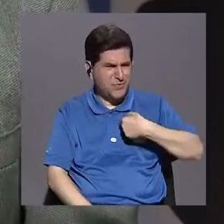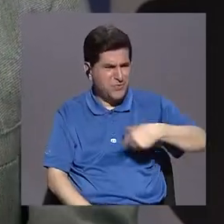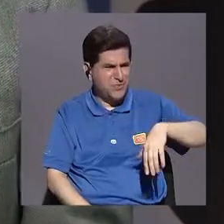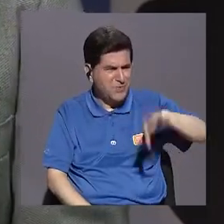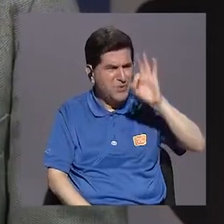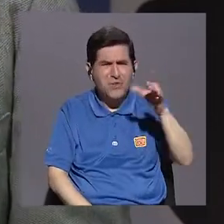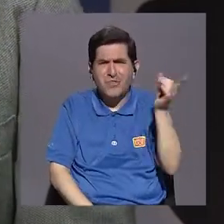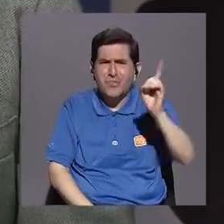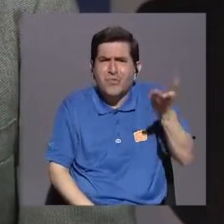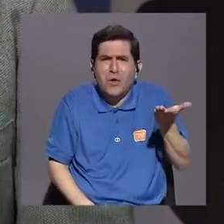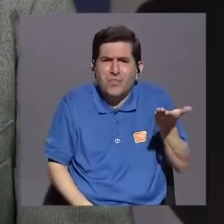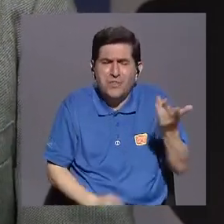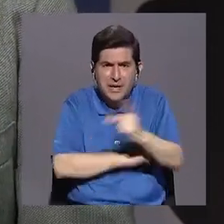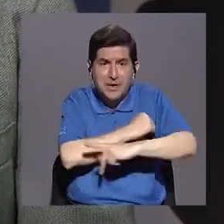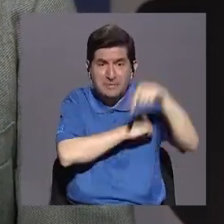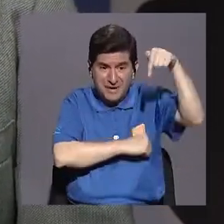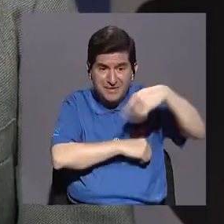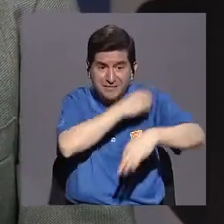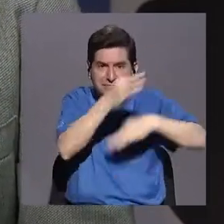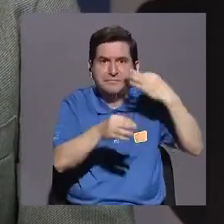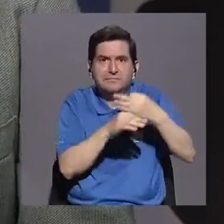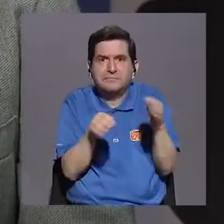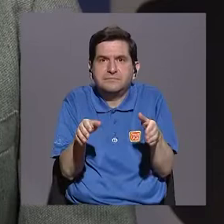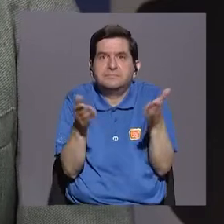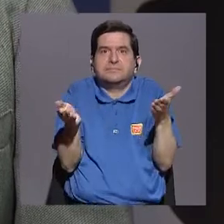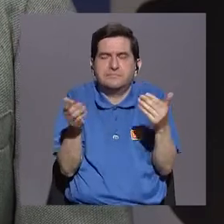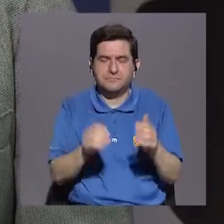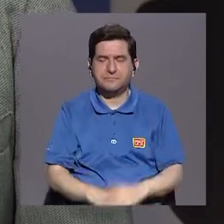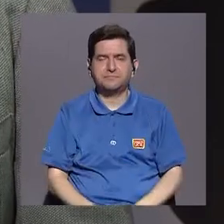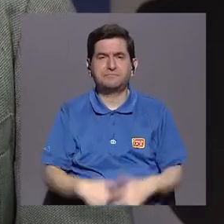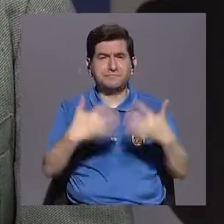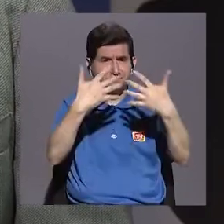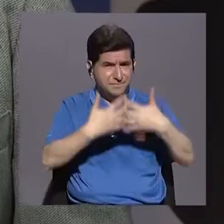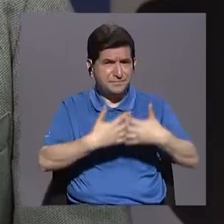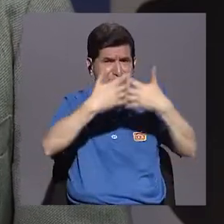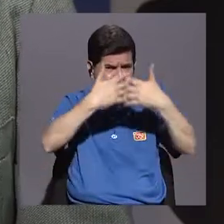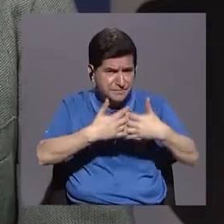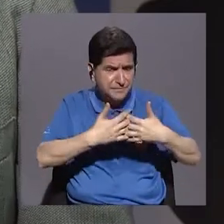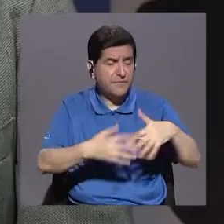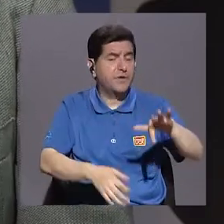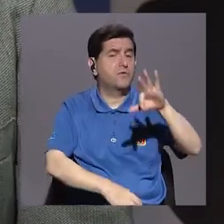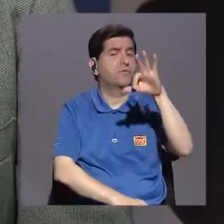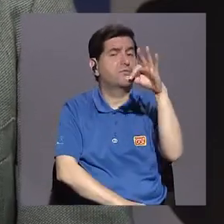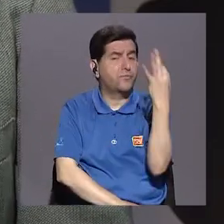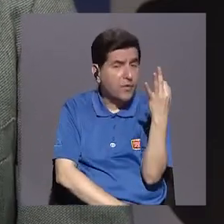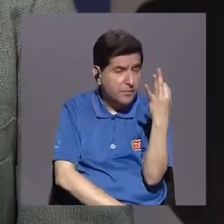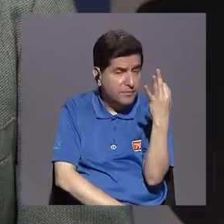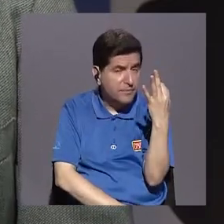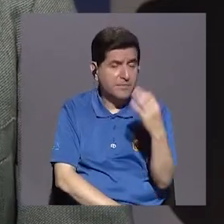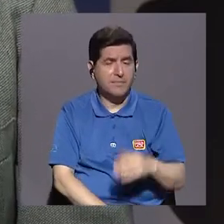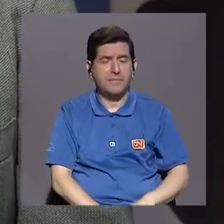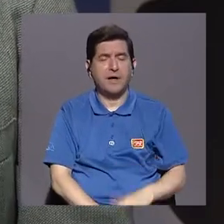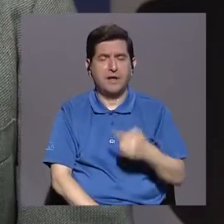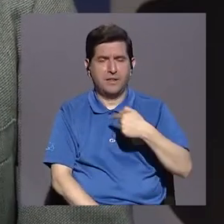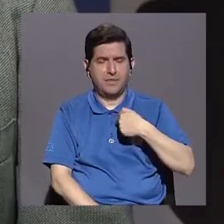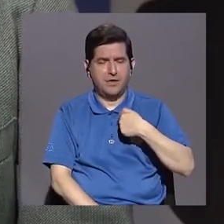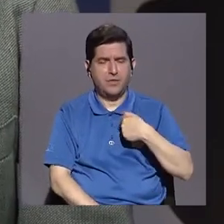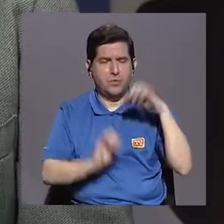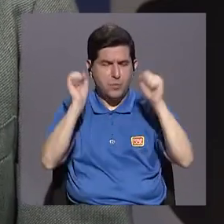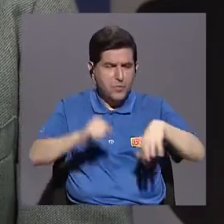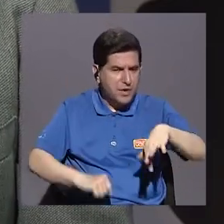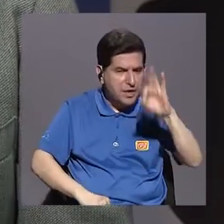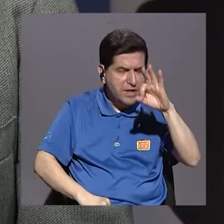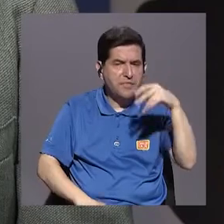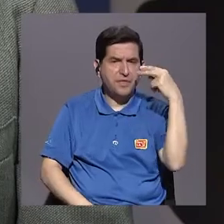hidrógeno sobre todo en un país como éste vea industrialmente una de las maneras de obtener hidrógeno